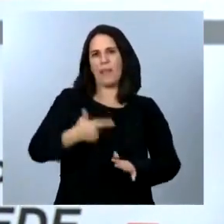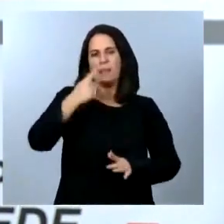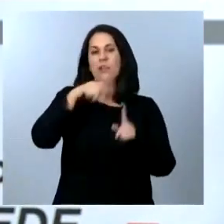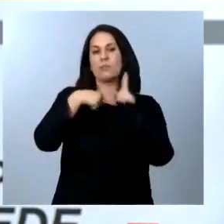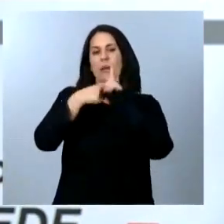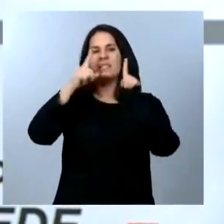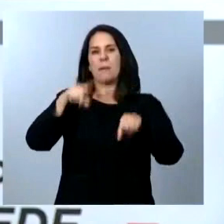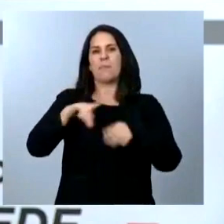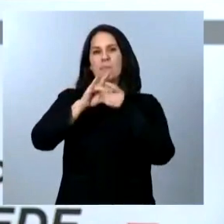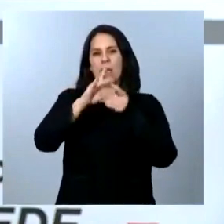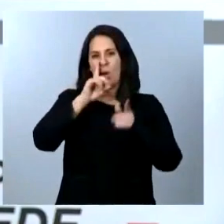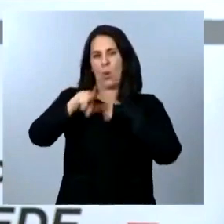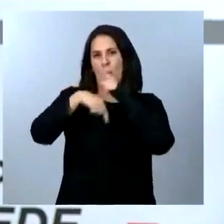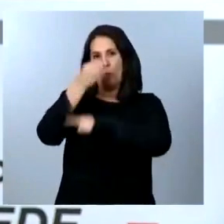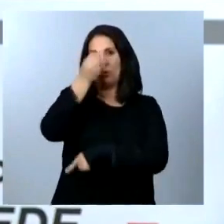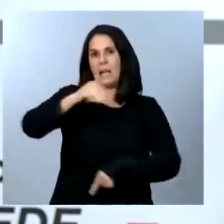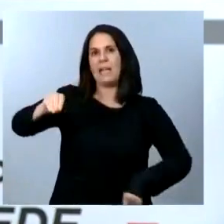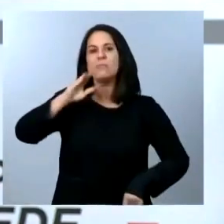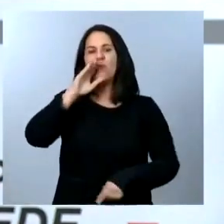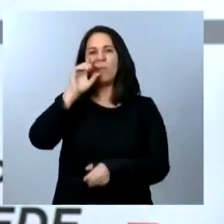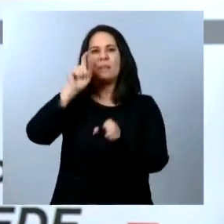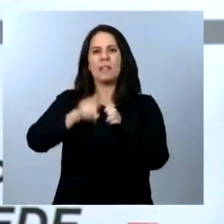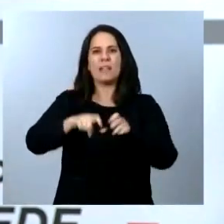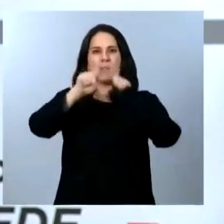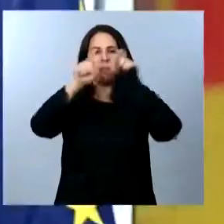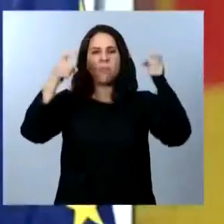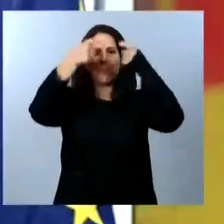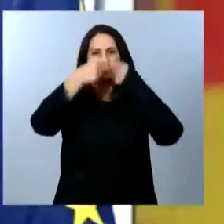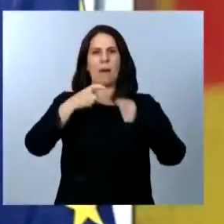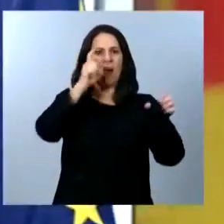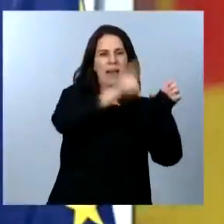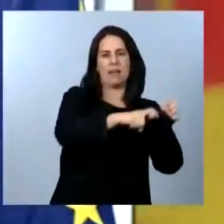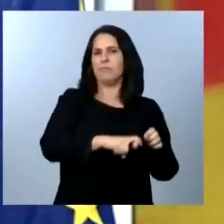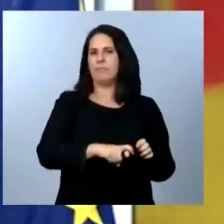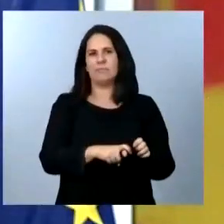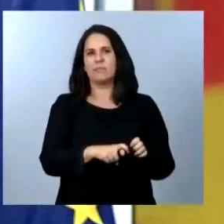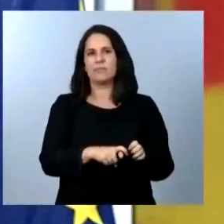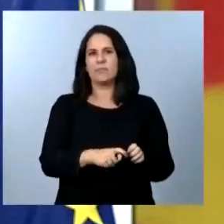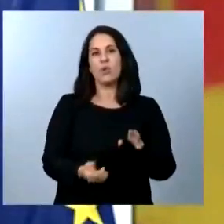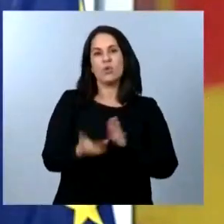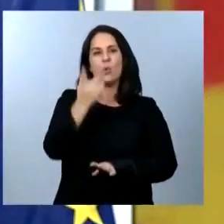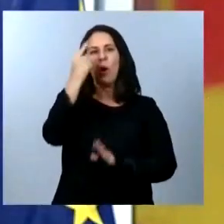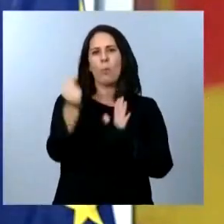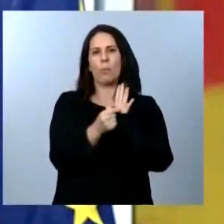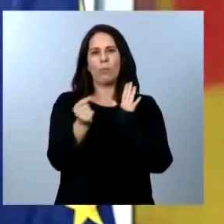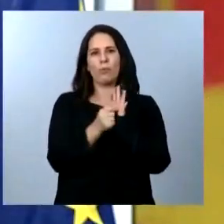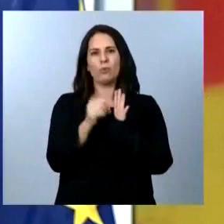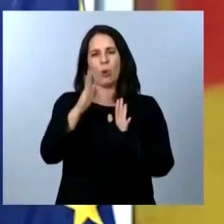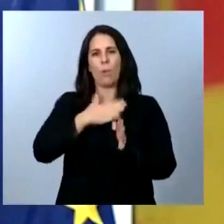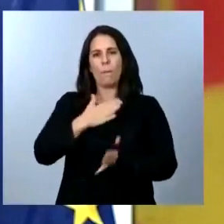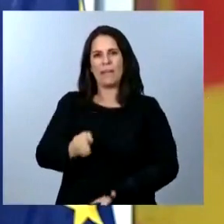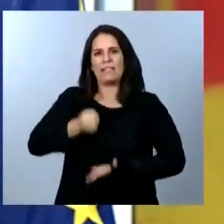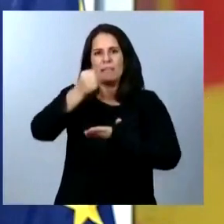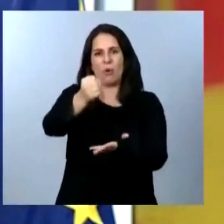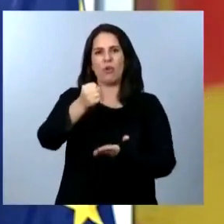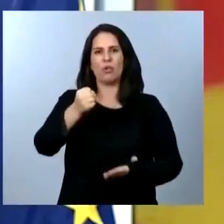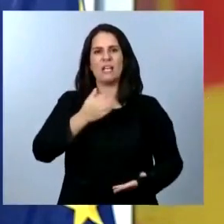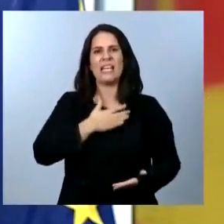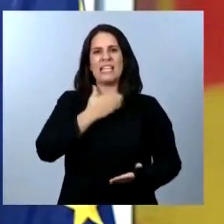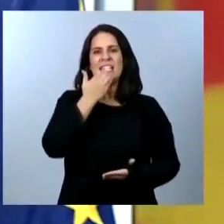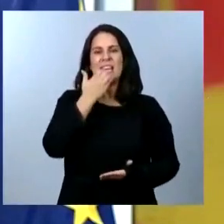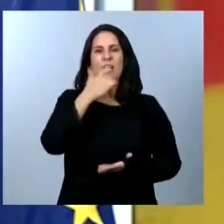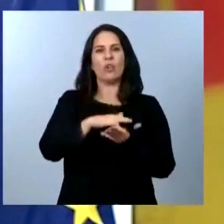participación en sociedades filiales. Subimos 1 punto el impuesto de patrimonio para patrimonios de más de 10 millones de